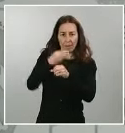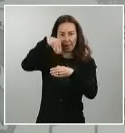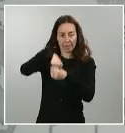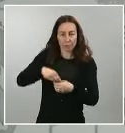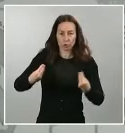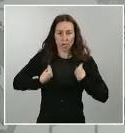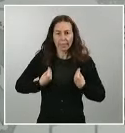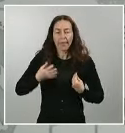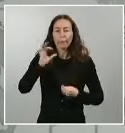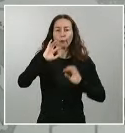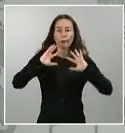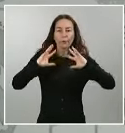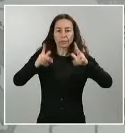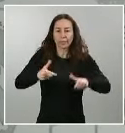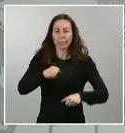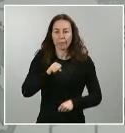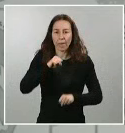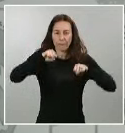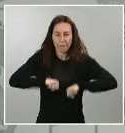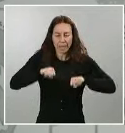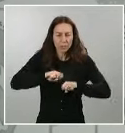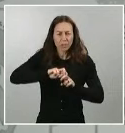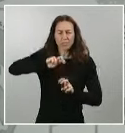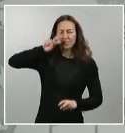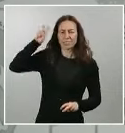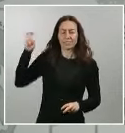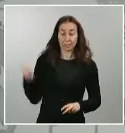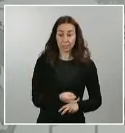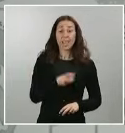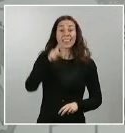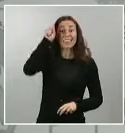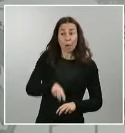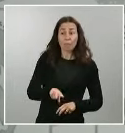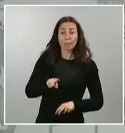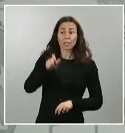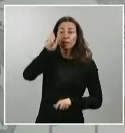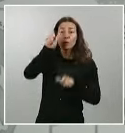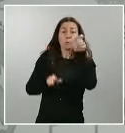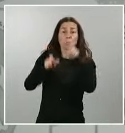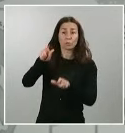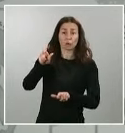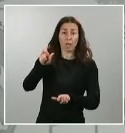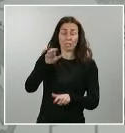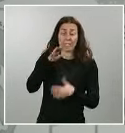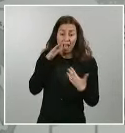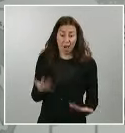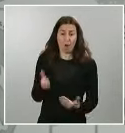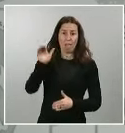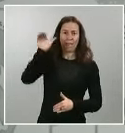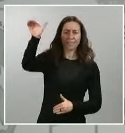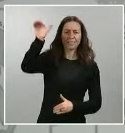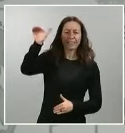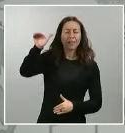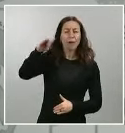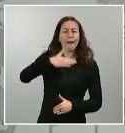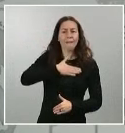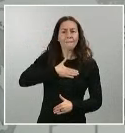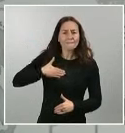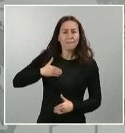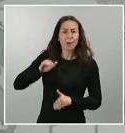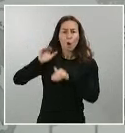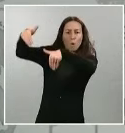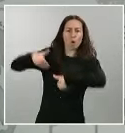la repatriación de todos los compatriotas europeos que quieren volver del extranjero. Y de igual modo, una ciberseguridad común que blinde al